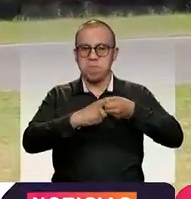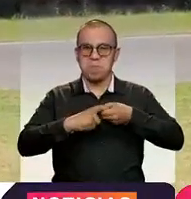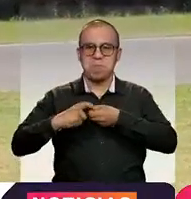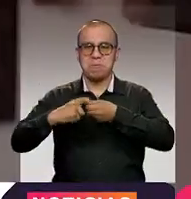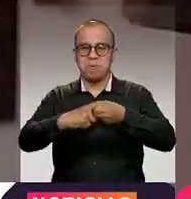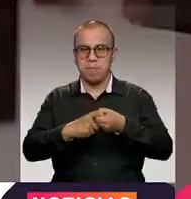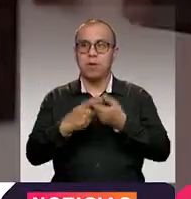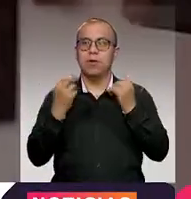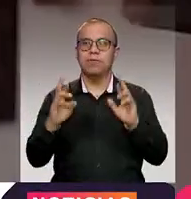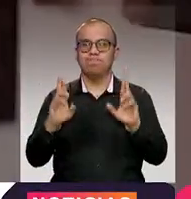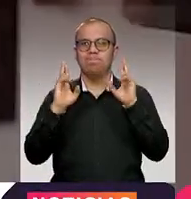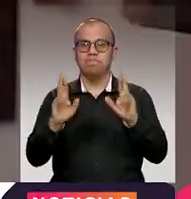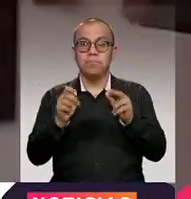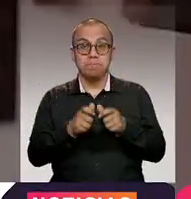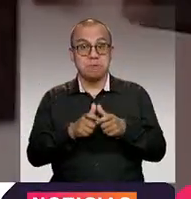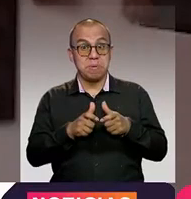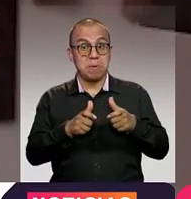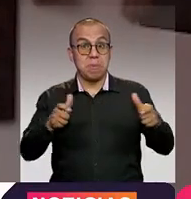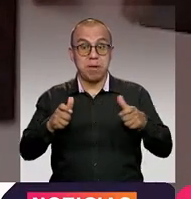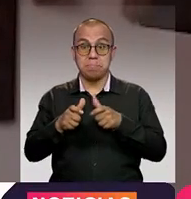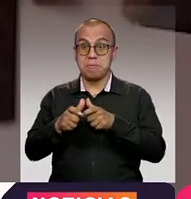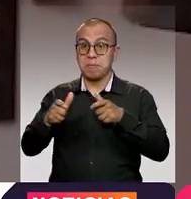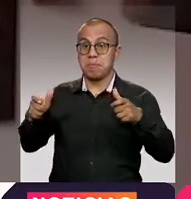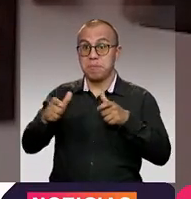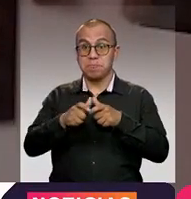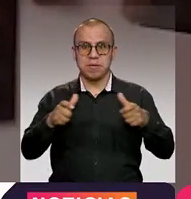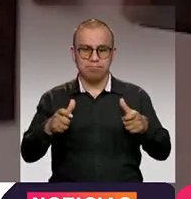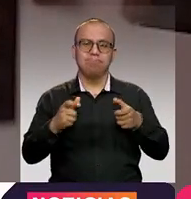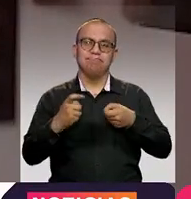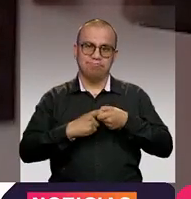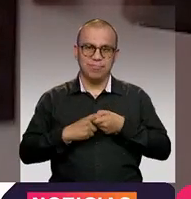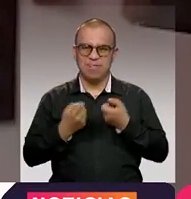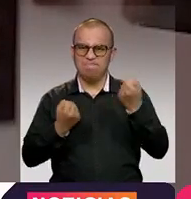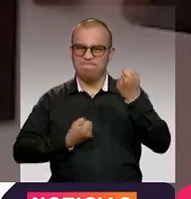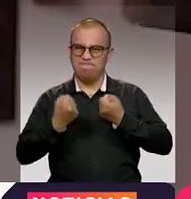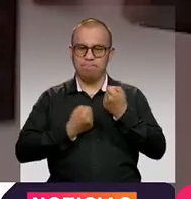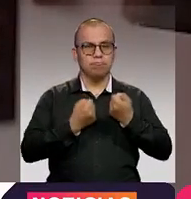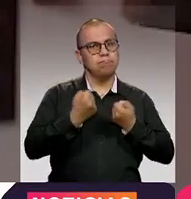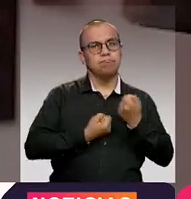competencia. Esperar a la mayor parte, la mayor cantidad de pilotos